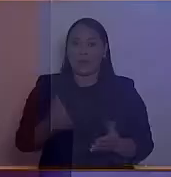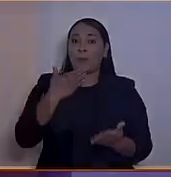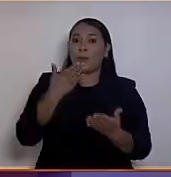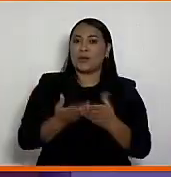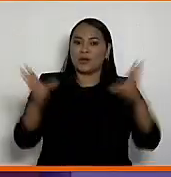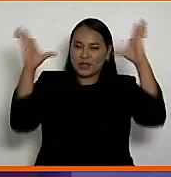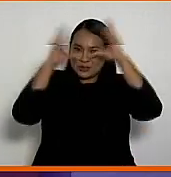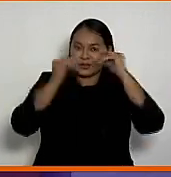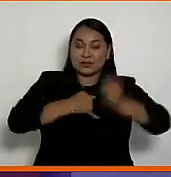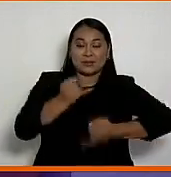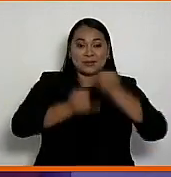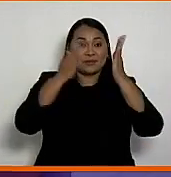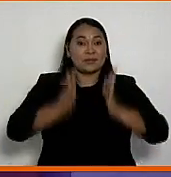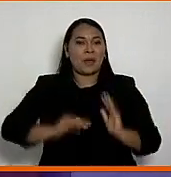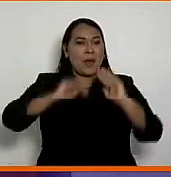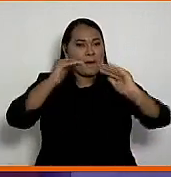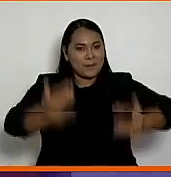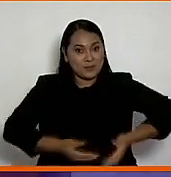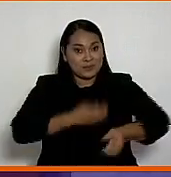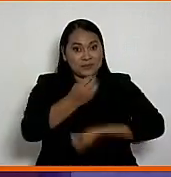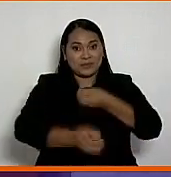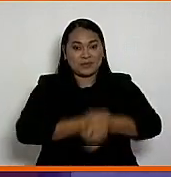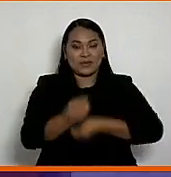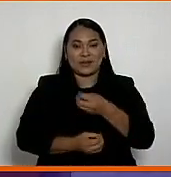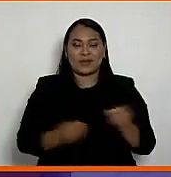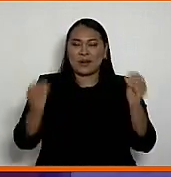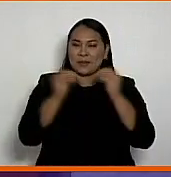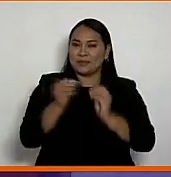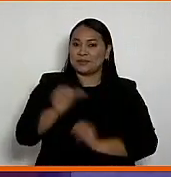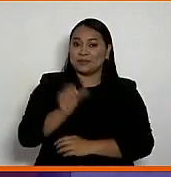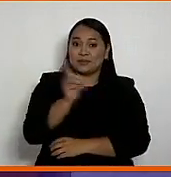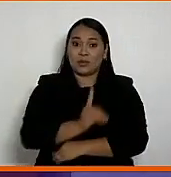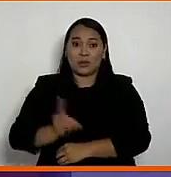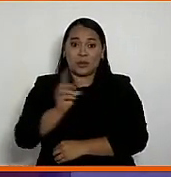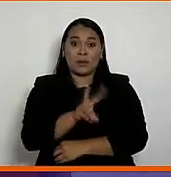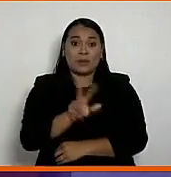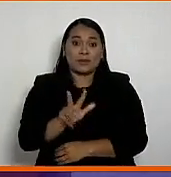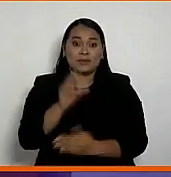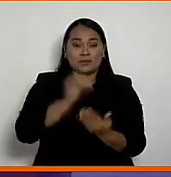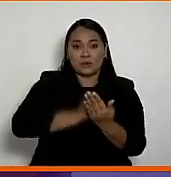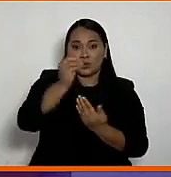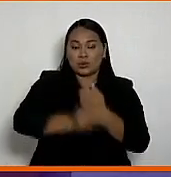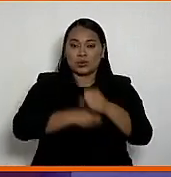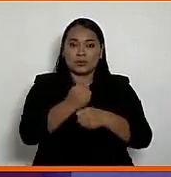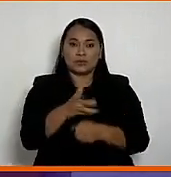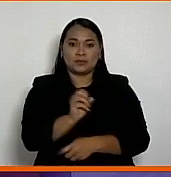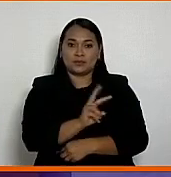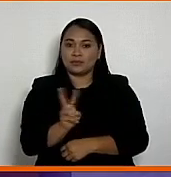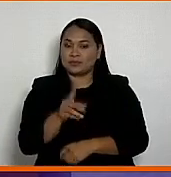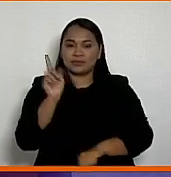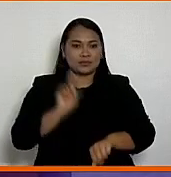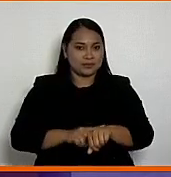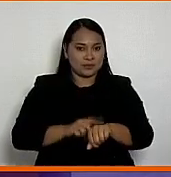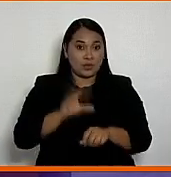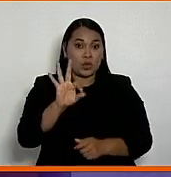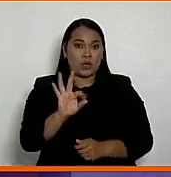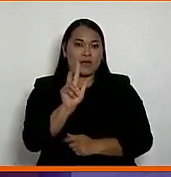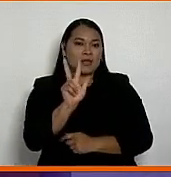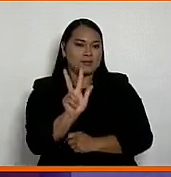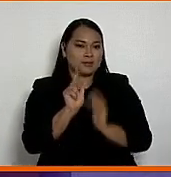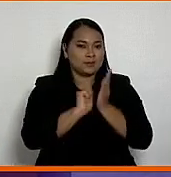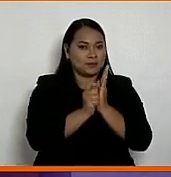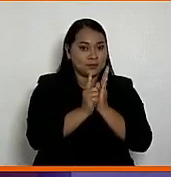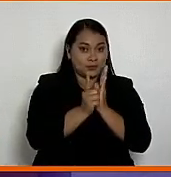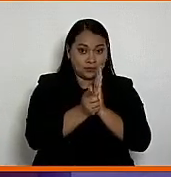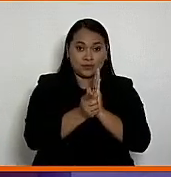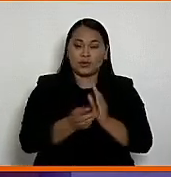noches, queridos jugadores, y bienvenidos a un sorteo más. Hoy es domingo 23 de octubre del año 2022 y el reloj marca las 9 y 3 de la